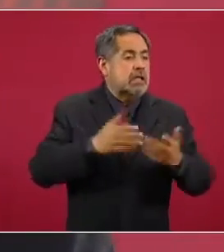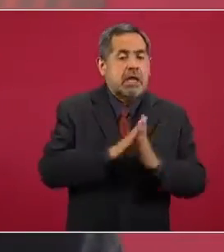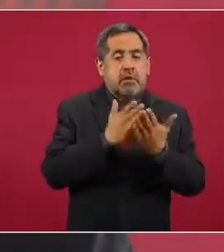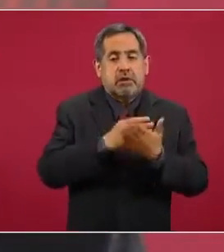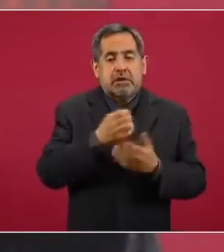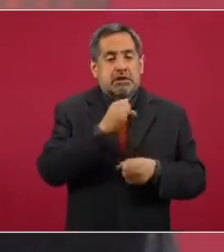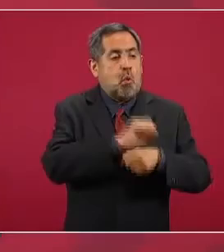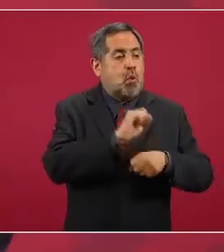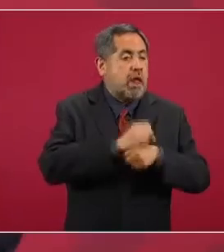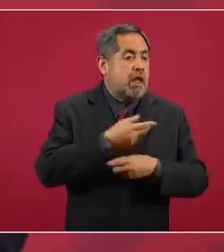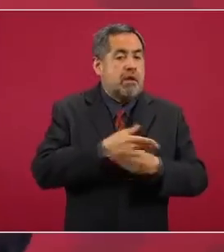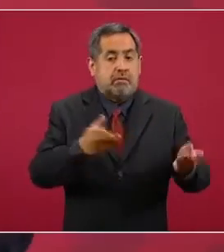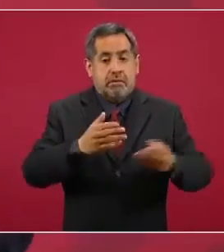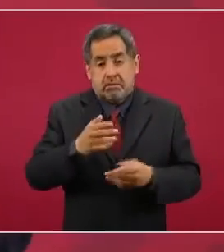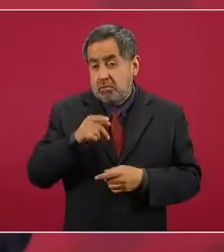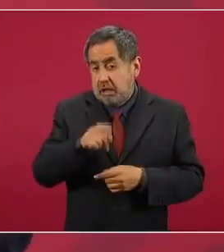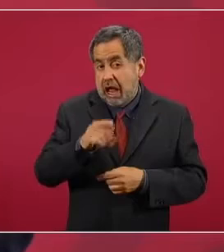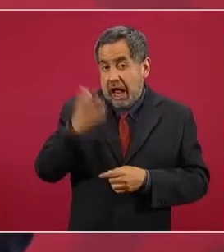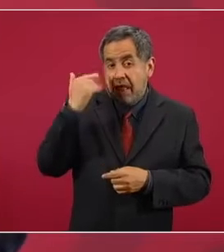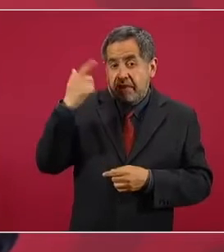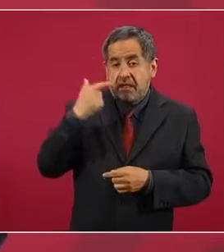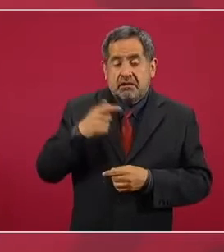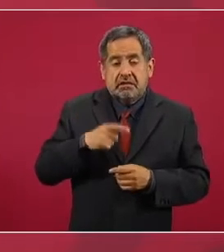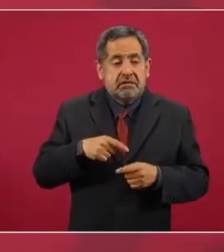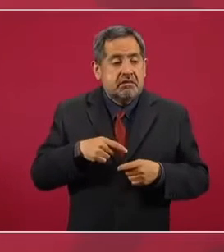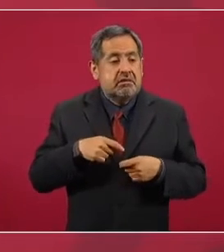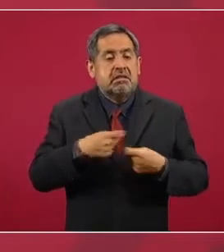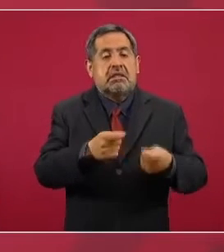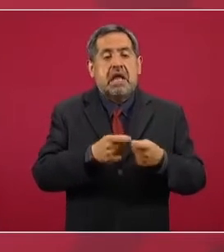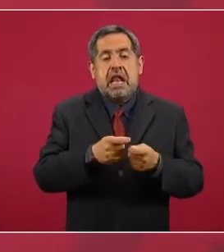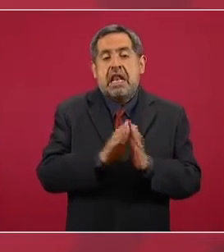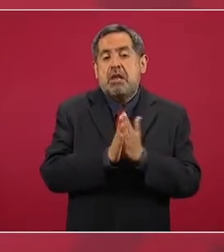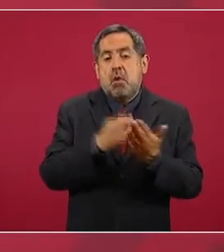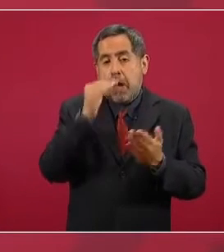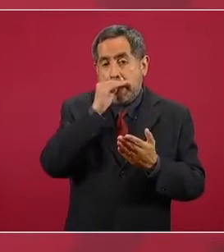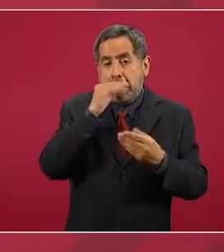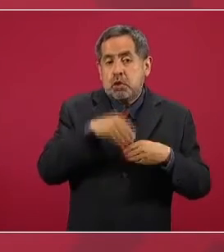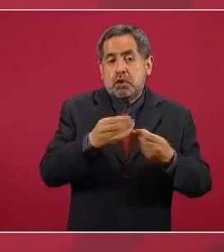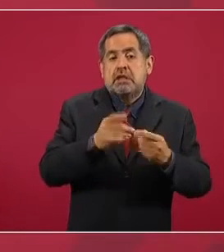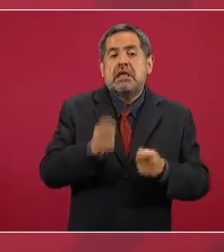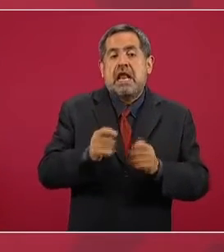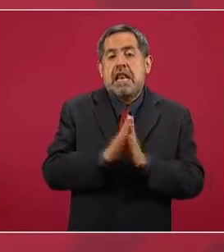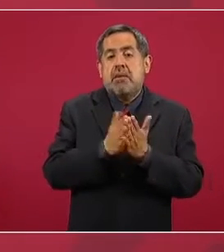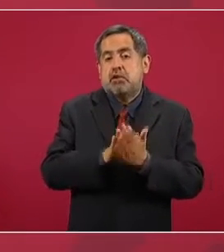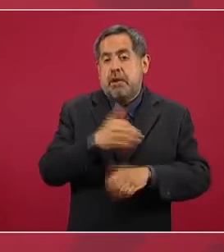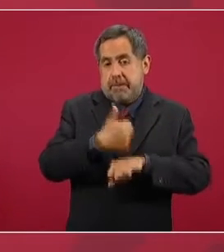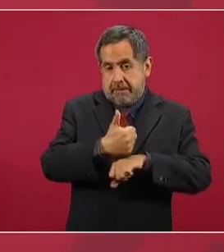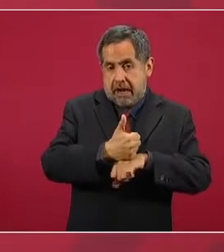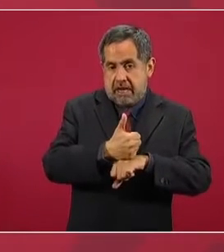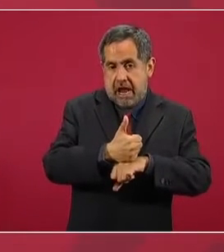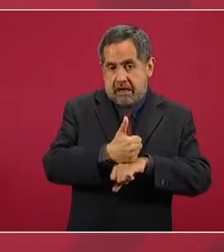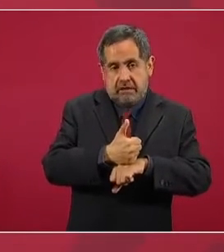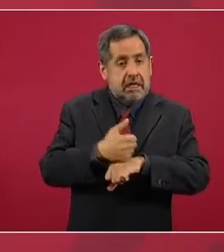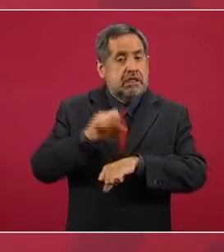se entregaban hasta entonces solo de manera gratuita los libros de